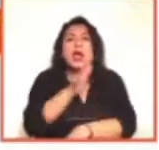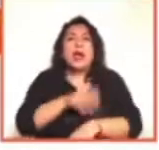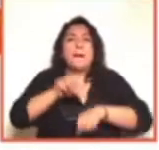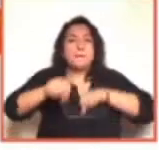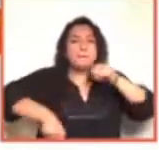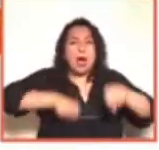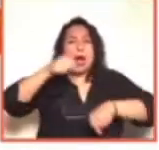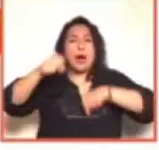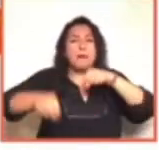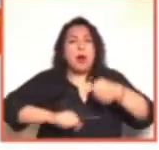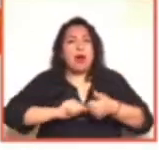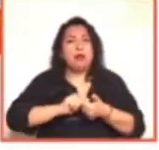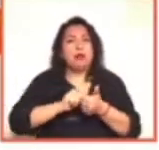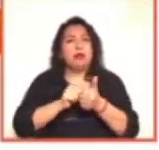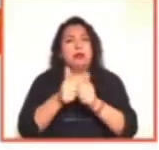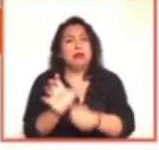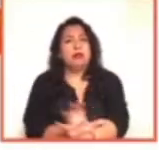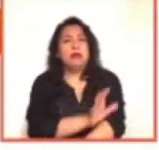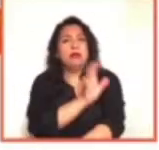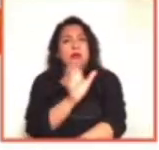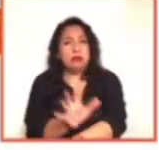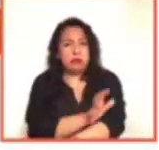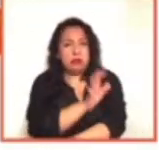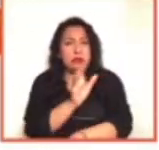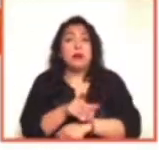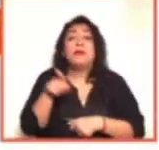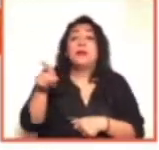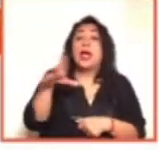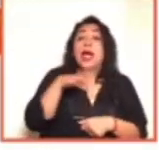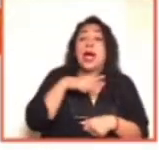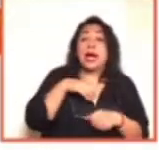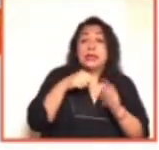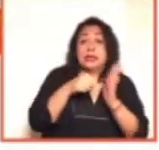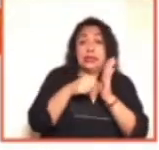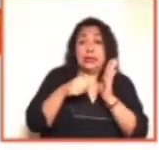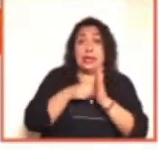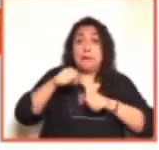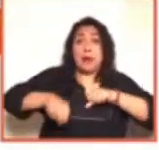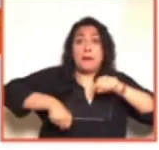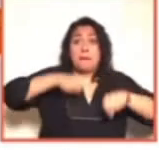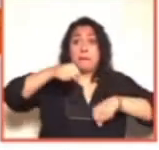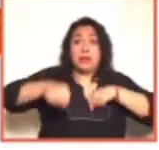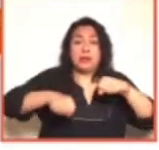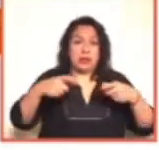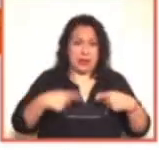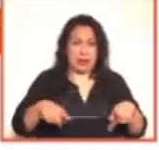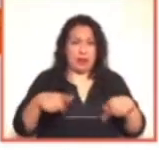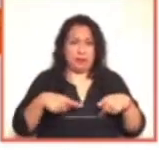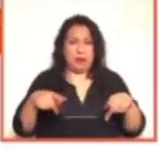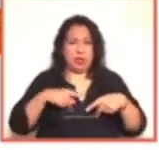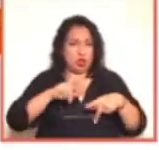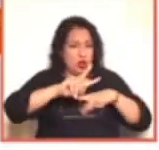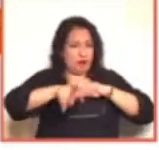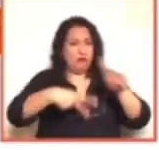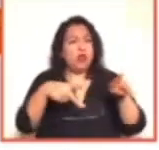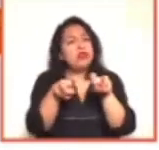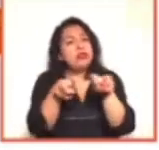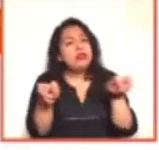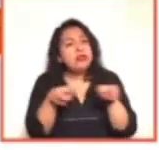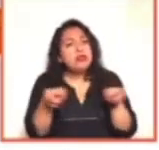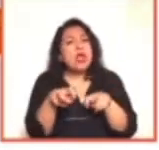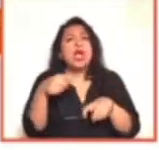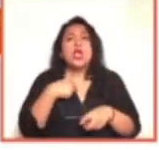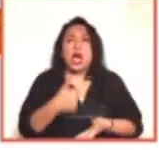bicicleta. Contamos con un sistema de bicicletas, el cual nuestro público asistente, que va a estas funciones, nos ayuda con su